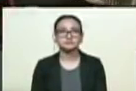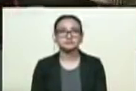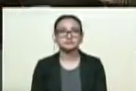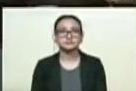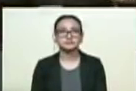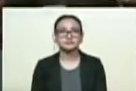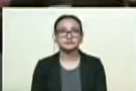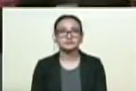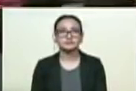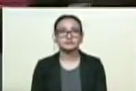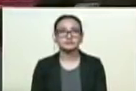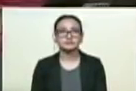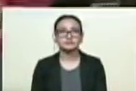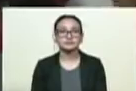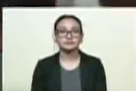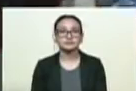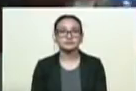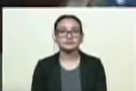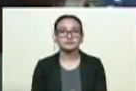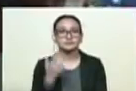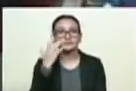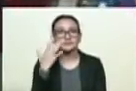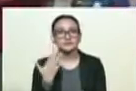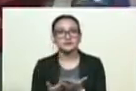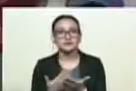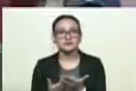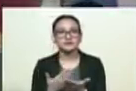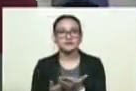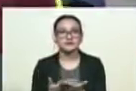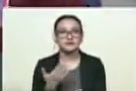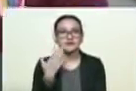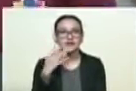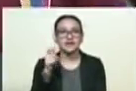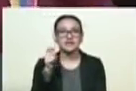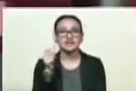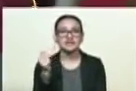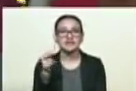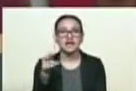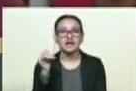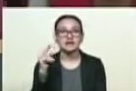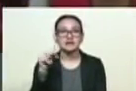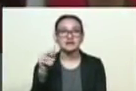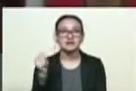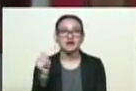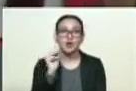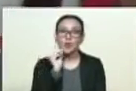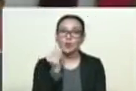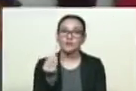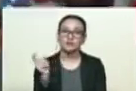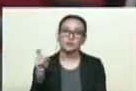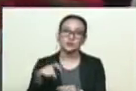Vamos a ver, ahí viene Taína. Taína es una de las lideresas también de la juventud.